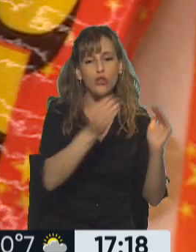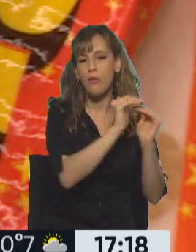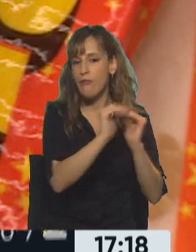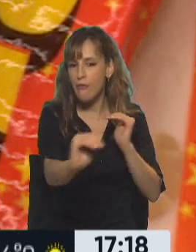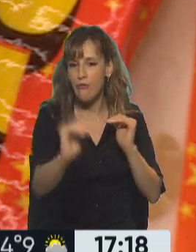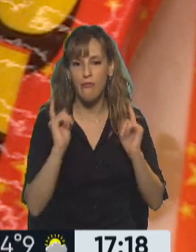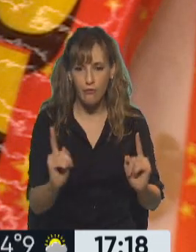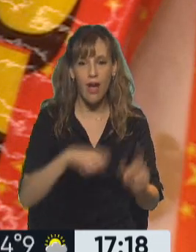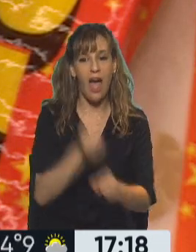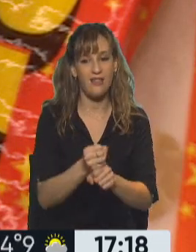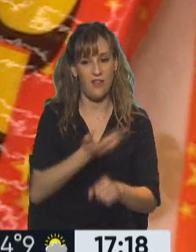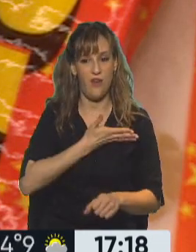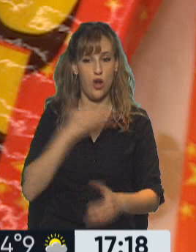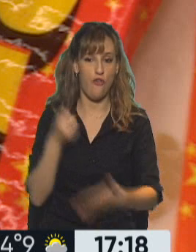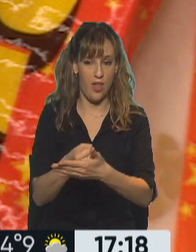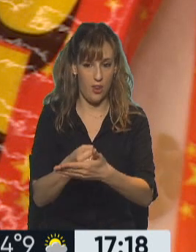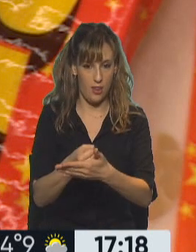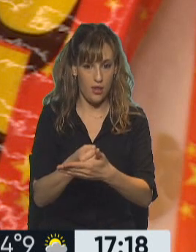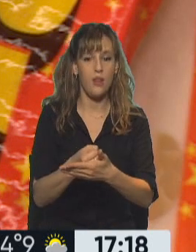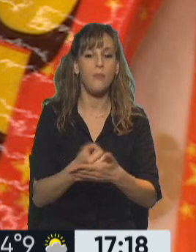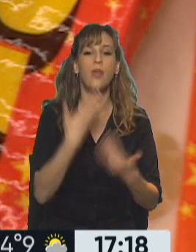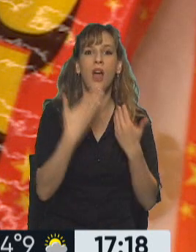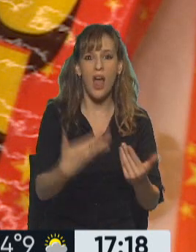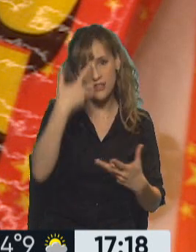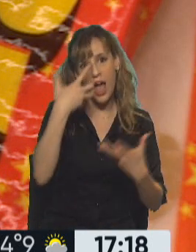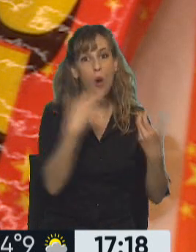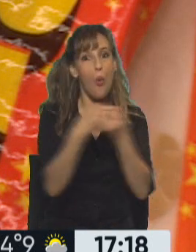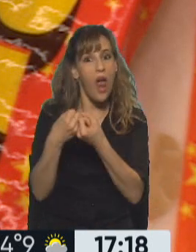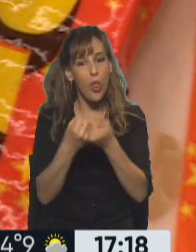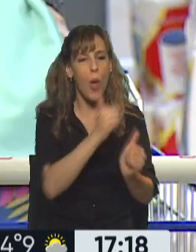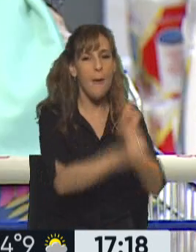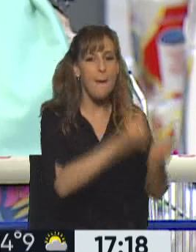de febrero a través de los acuerdos con las empresas productoras y